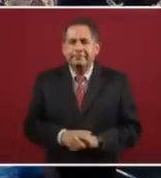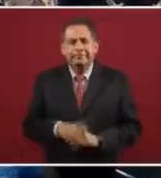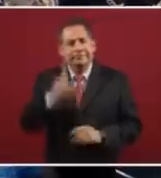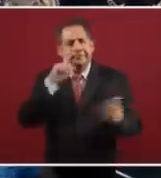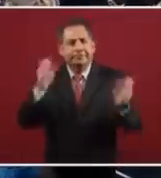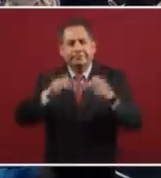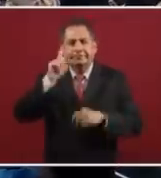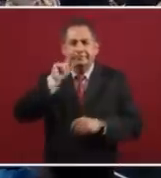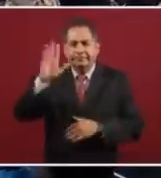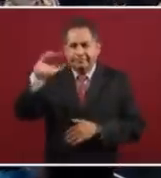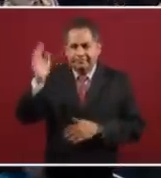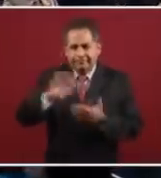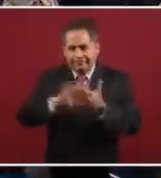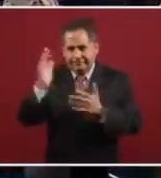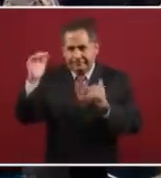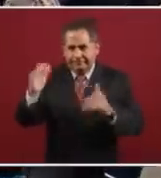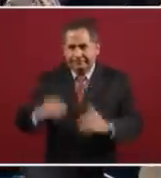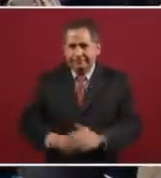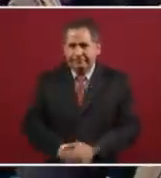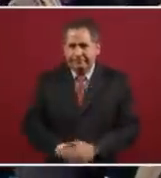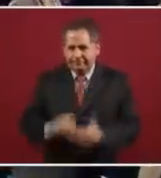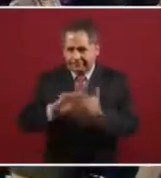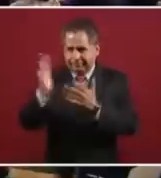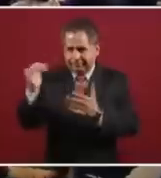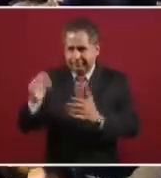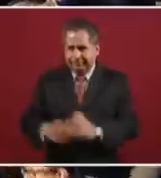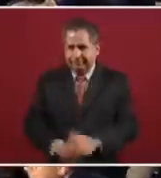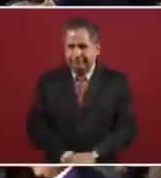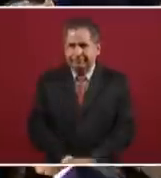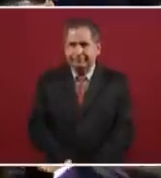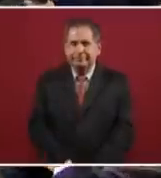nos vemos mañana. Muchas gracias. Gracias. Muchas gracias.